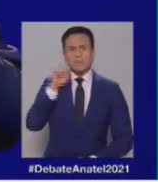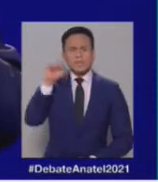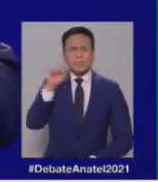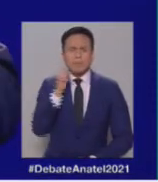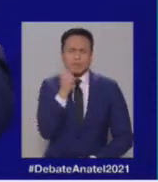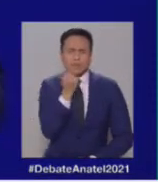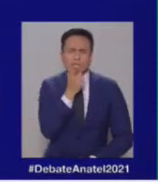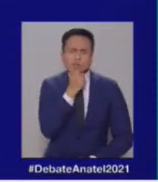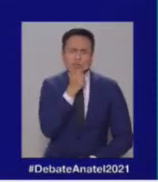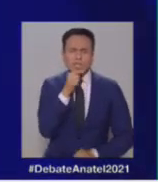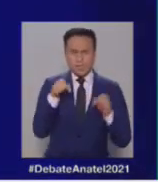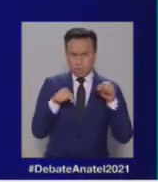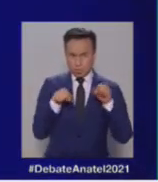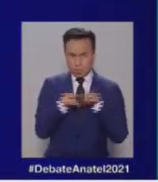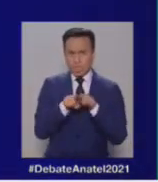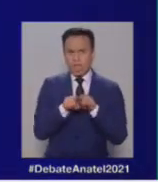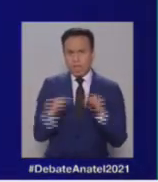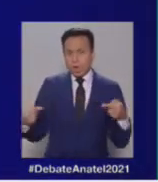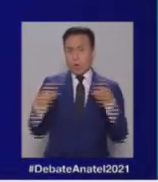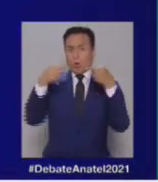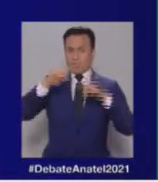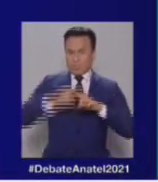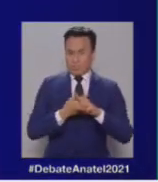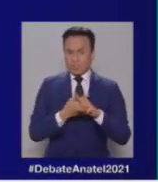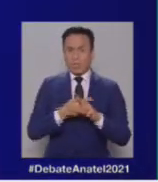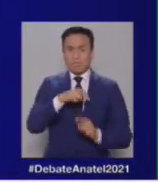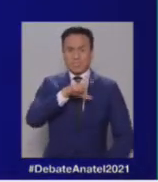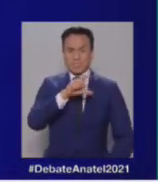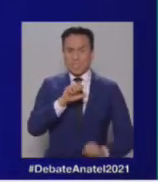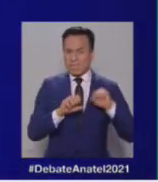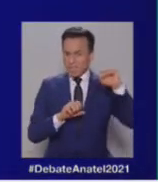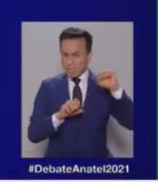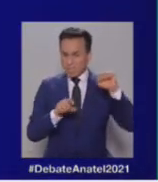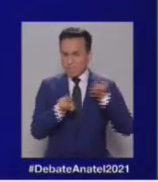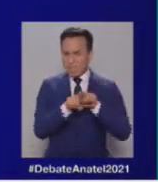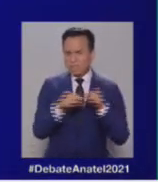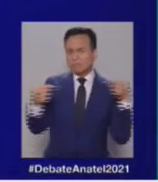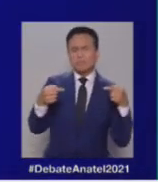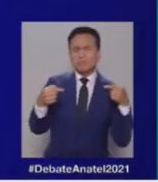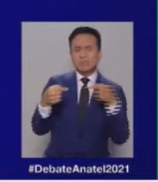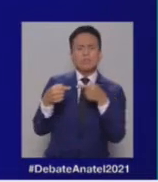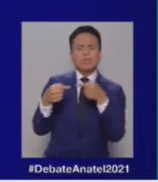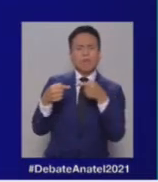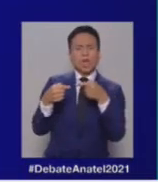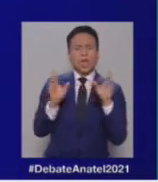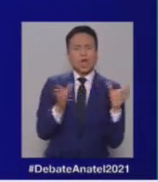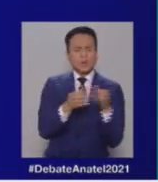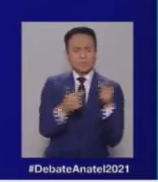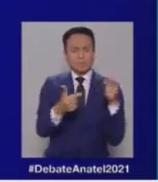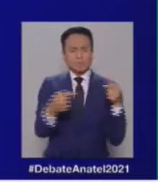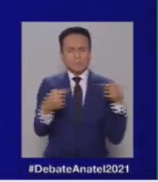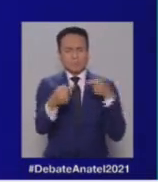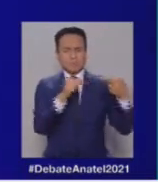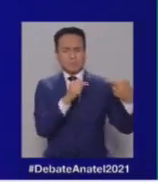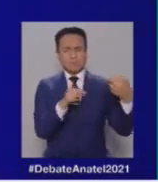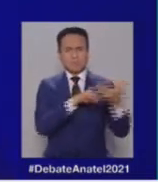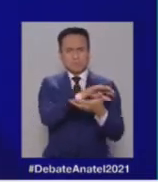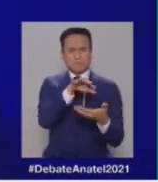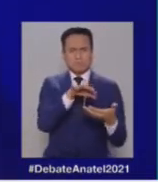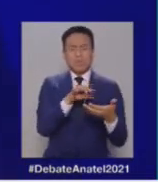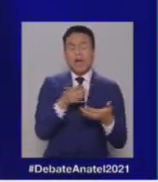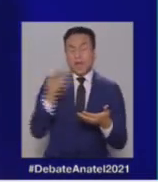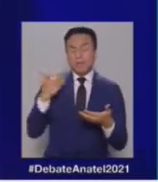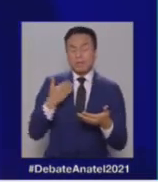socios del Partido Comunista. Otro de los puntos que fueron abordados en este debate presidencial tuvo relación con la seguridad